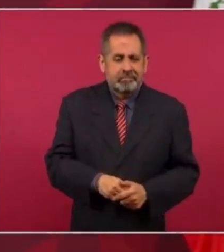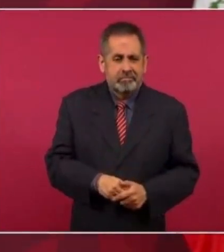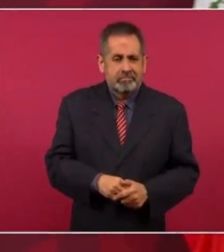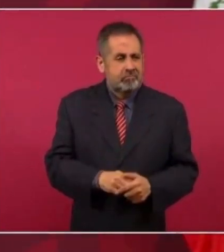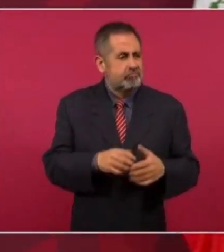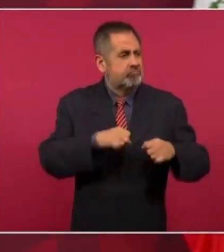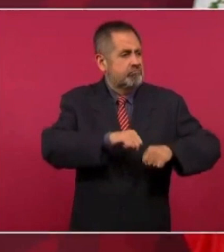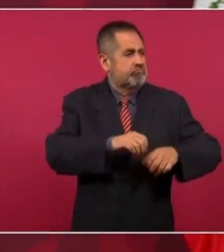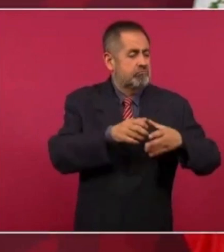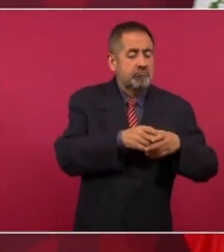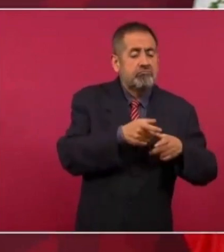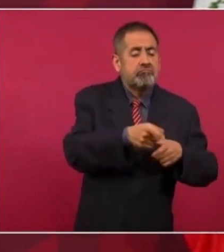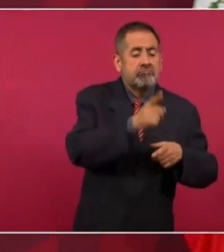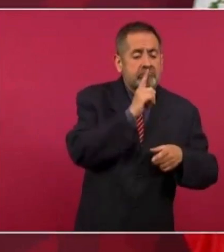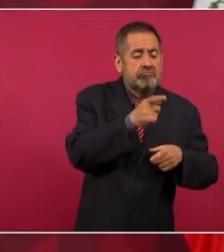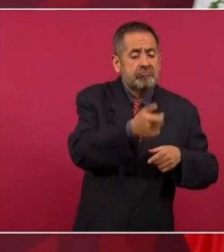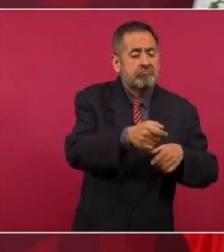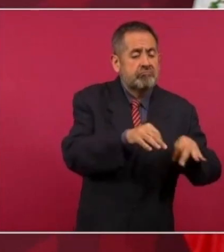machuchones.